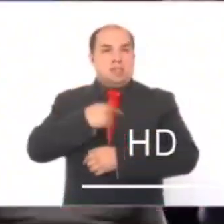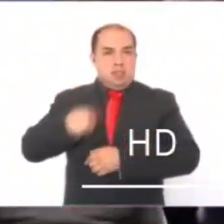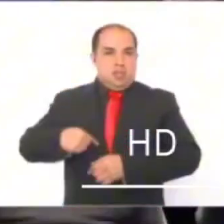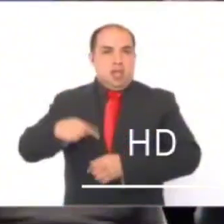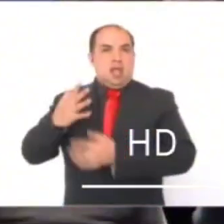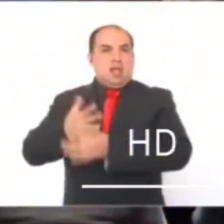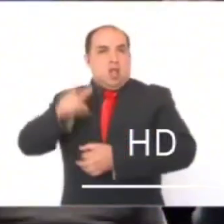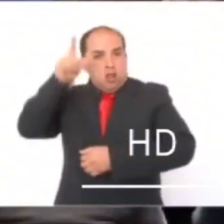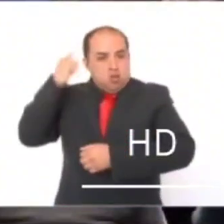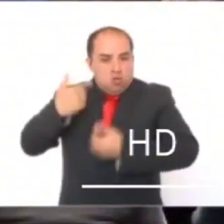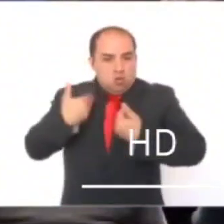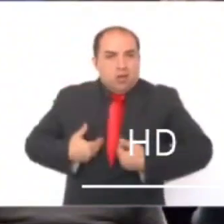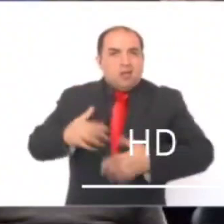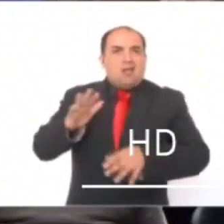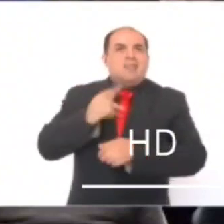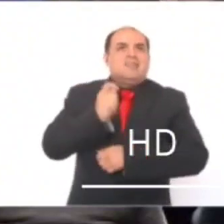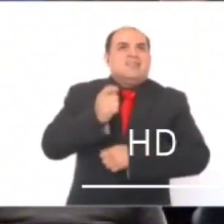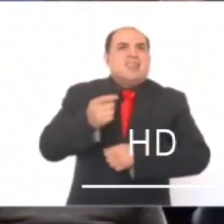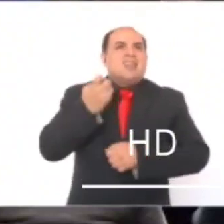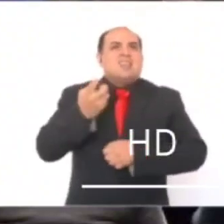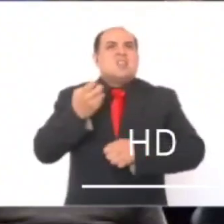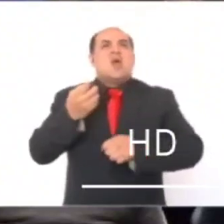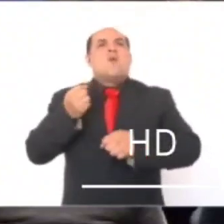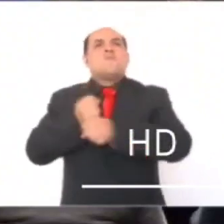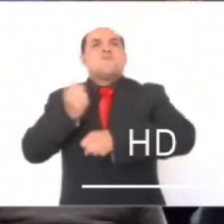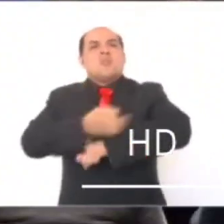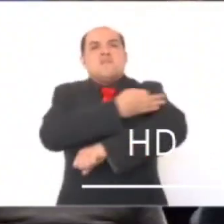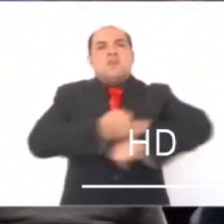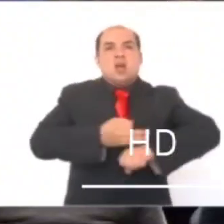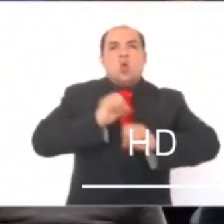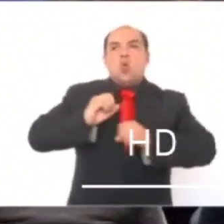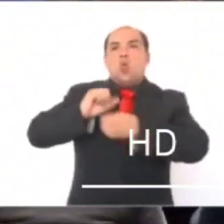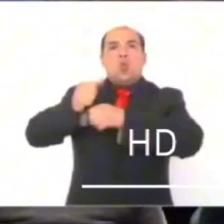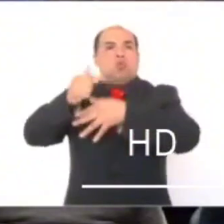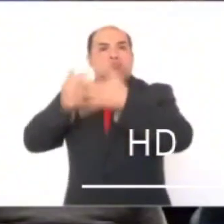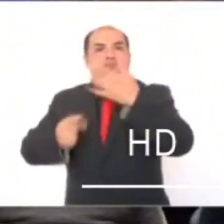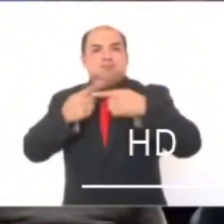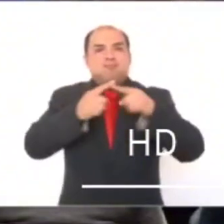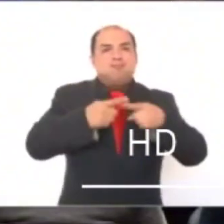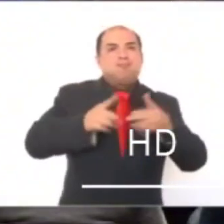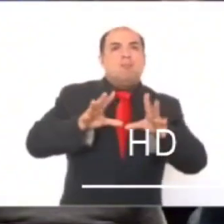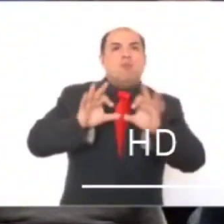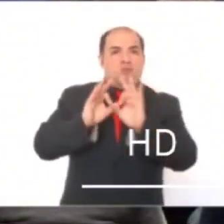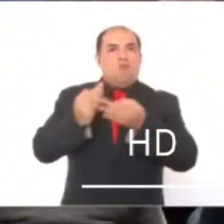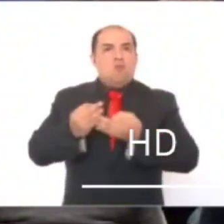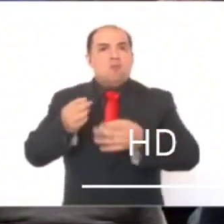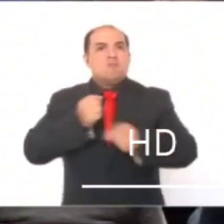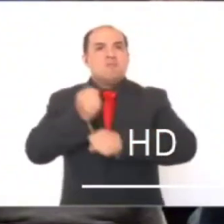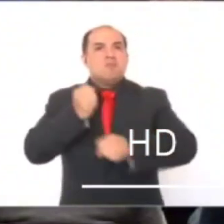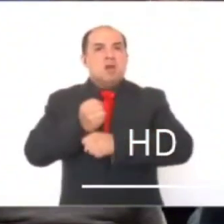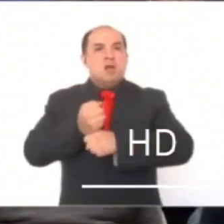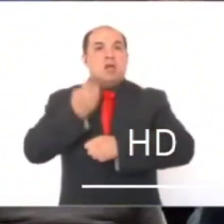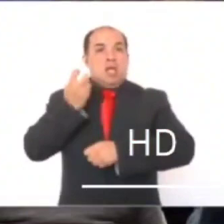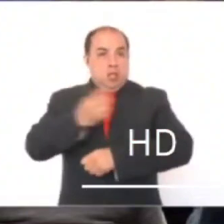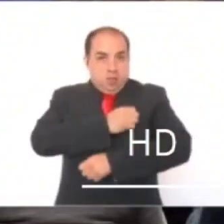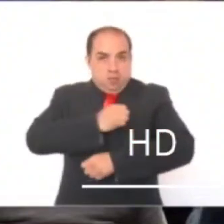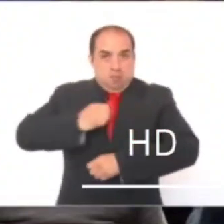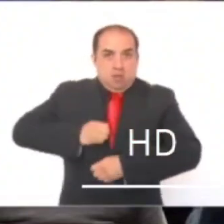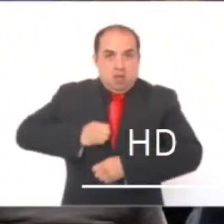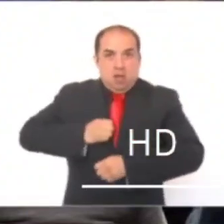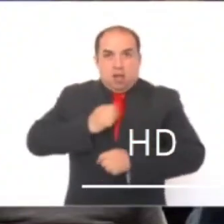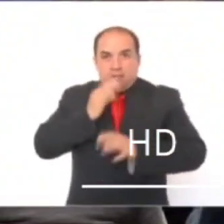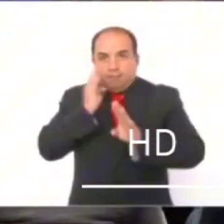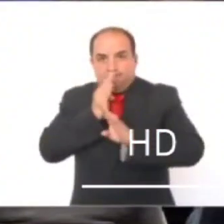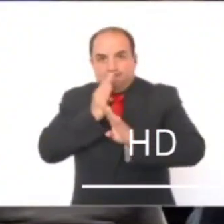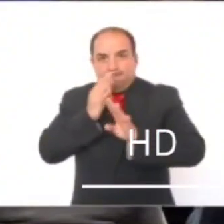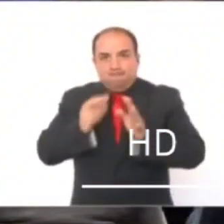familiar? ¿Y qué quiere eso de otras violencias? Así es que a eso nos obligaron, a ocultar